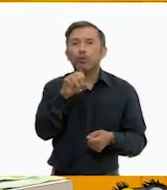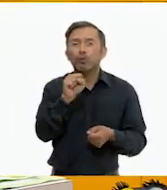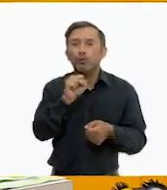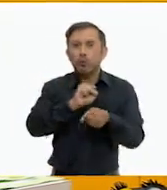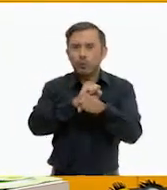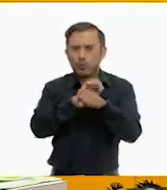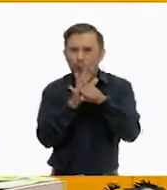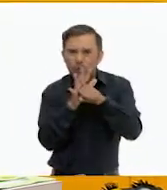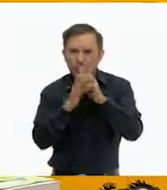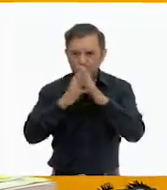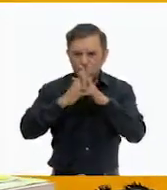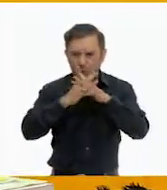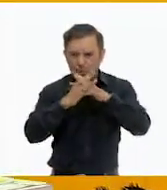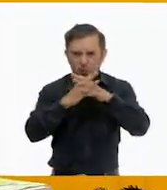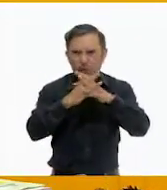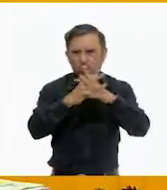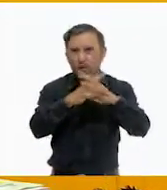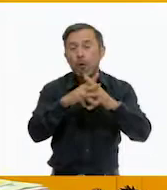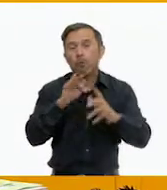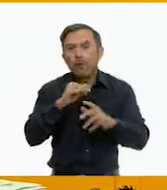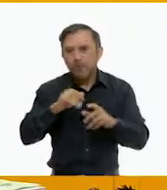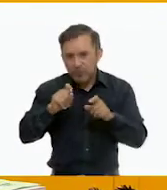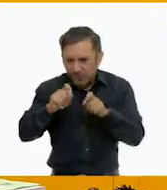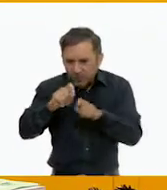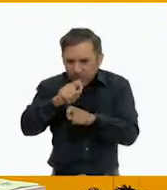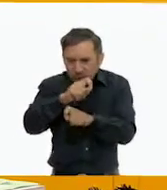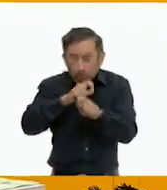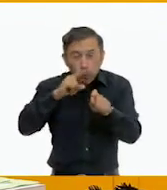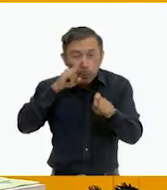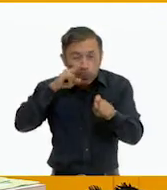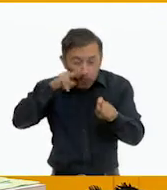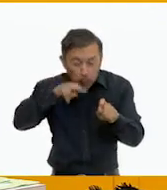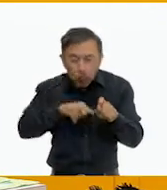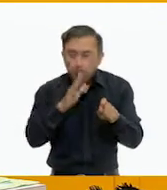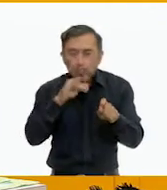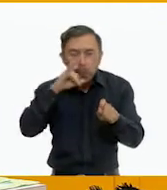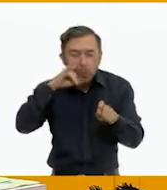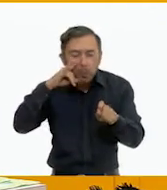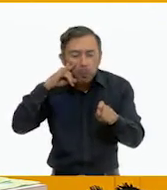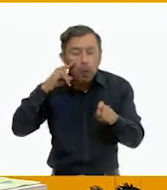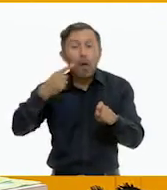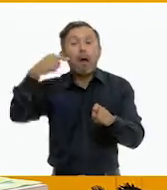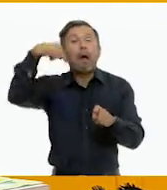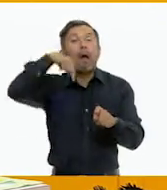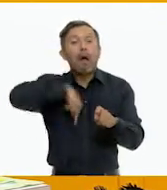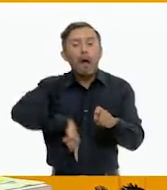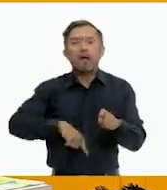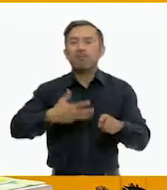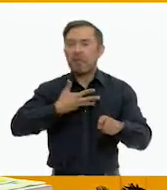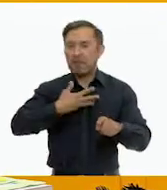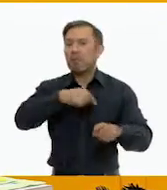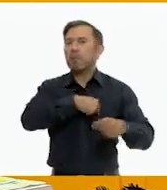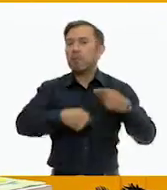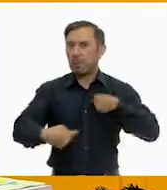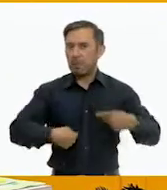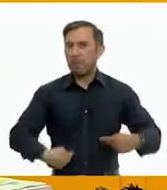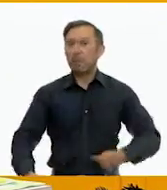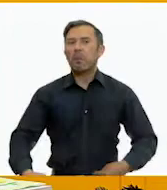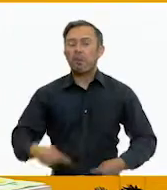Sin embargo, se alojan en distintas partes del cuerpo y pueden provocar